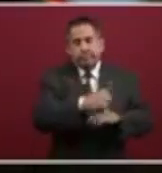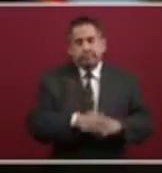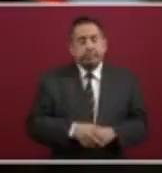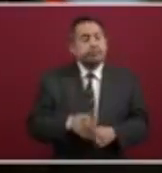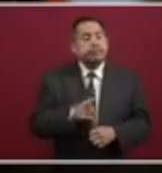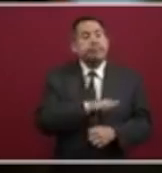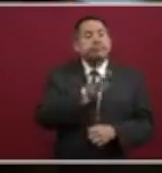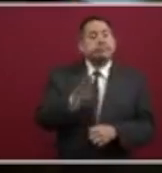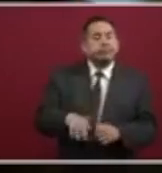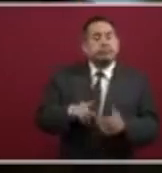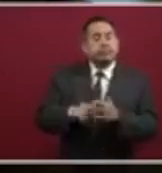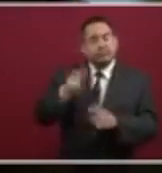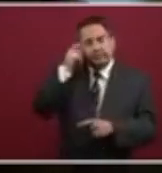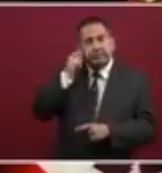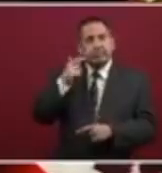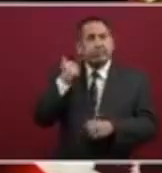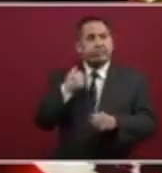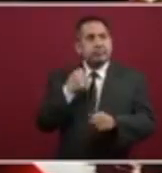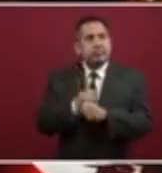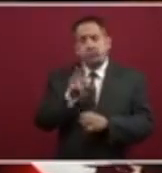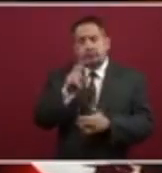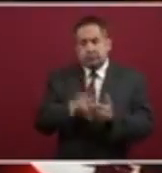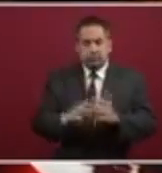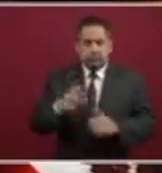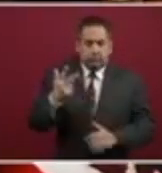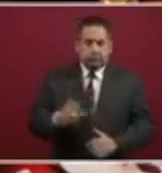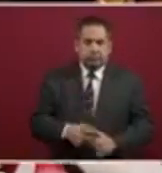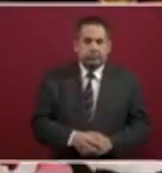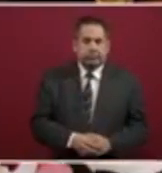Tlapa, Guerrero, en 2008.